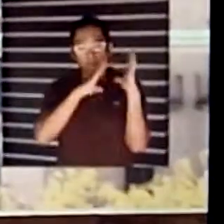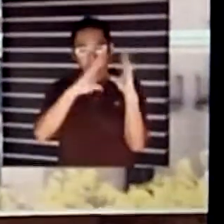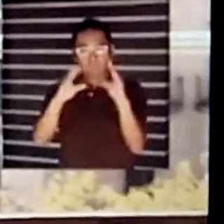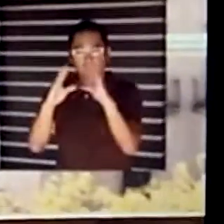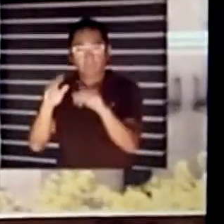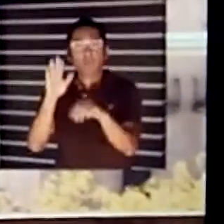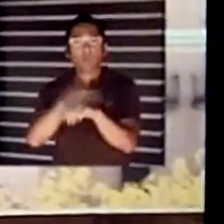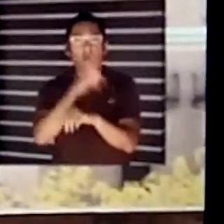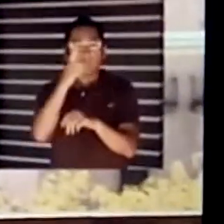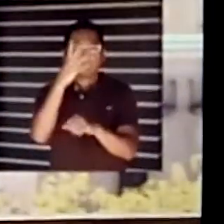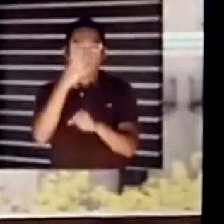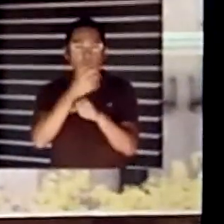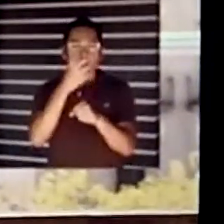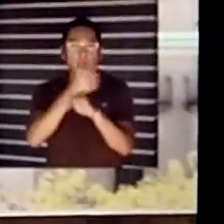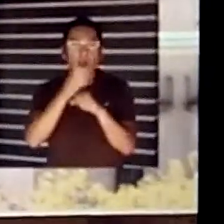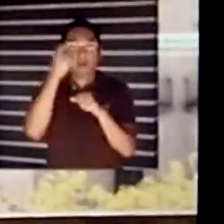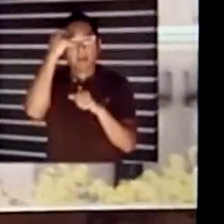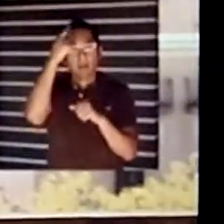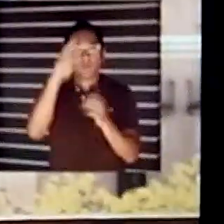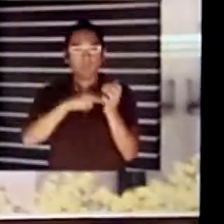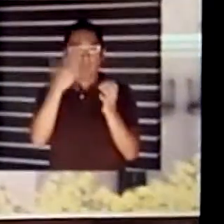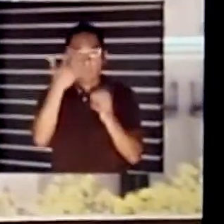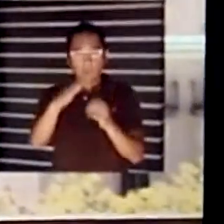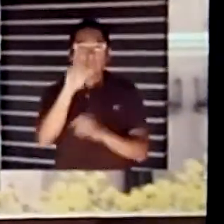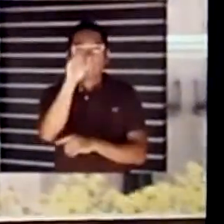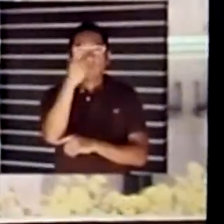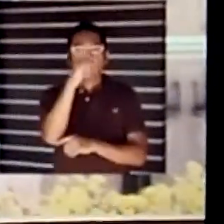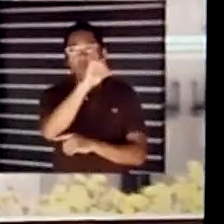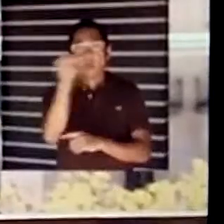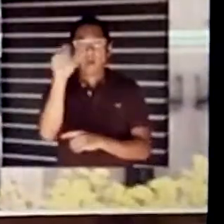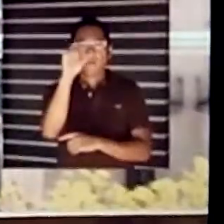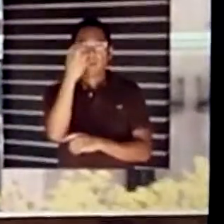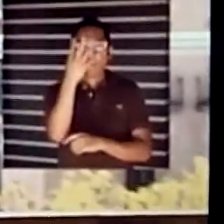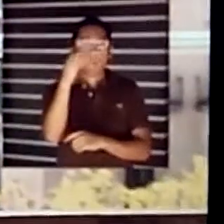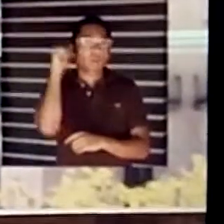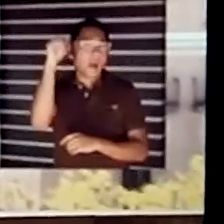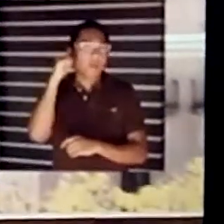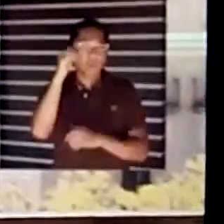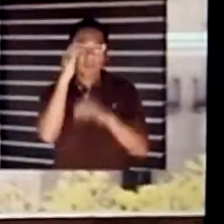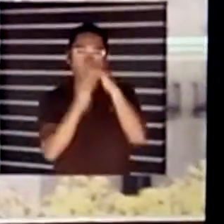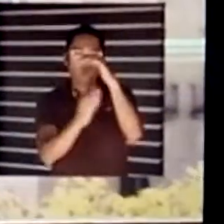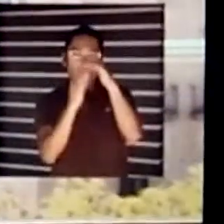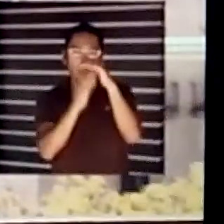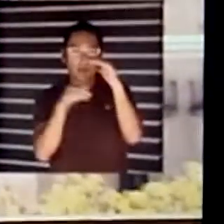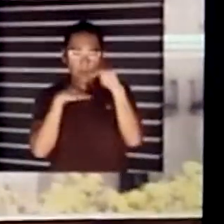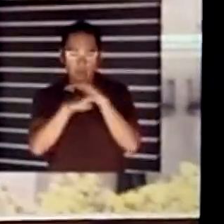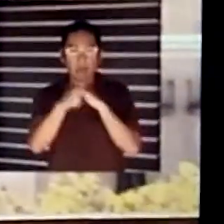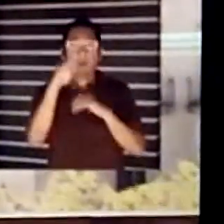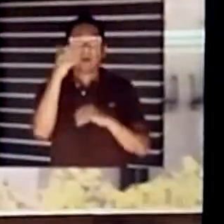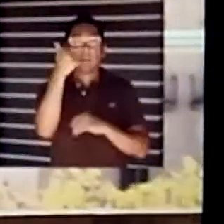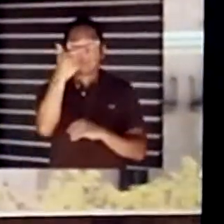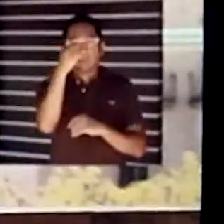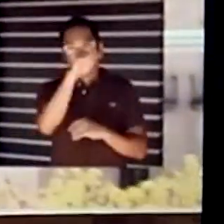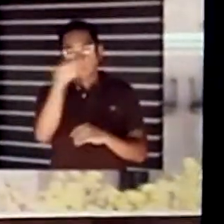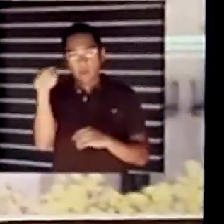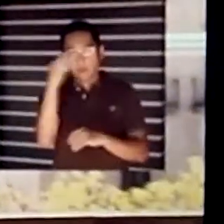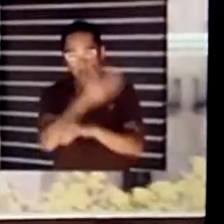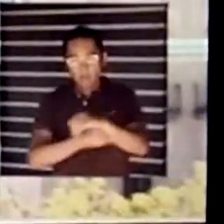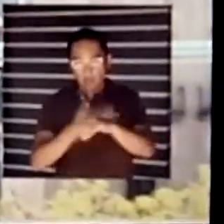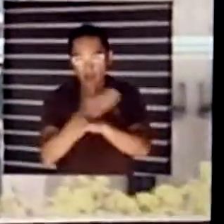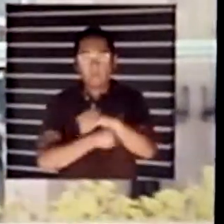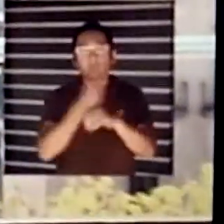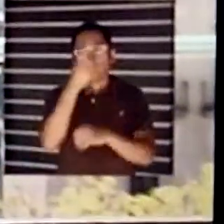Intercrea 2010 que será a partir del 21 al 24 de abril en el Foro La Bodega en punto de las 19.30 horas y